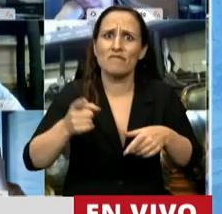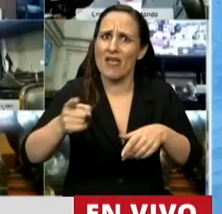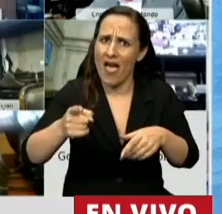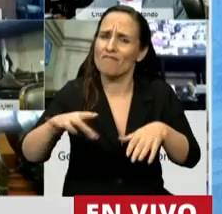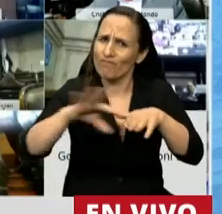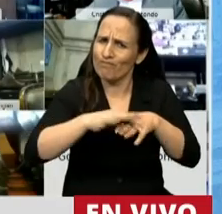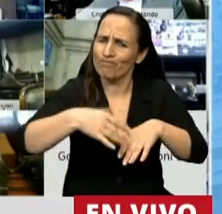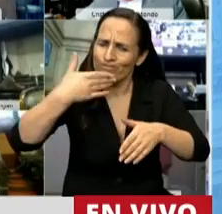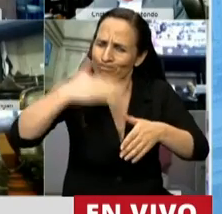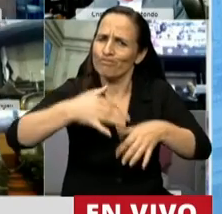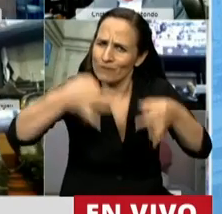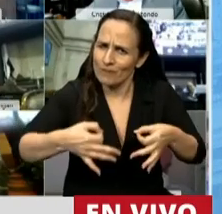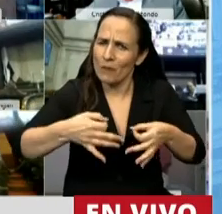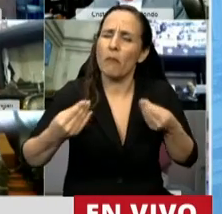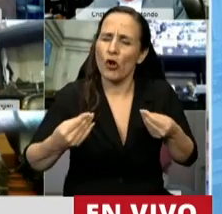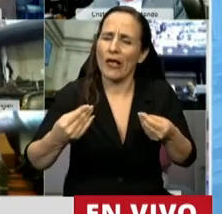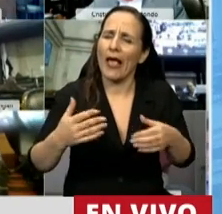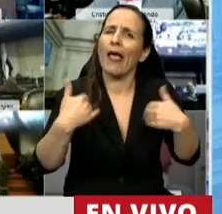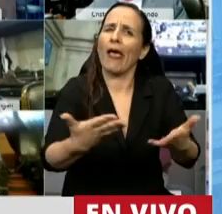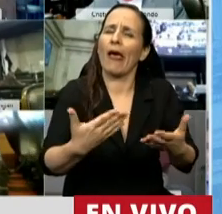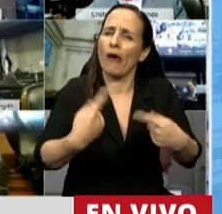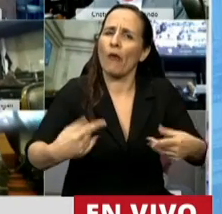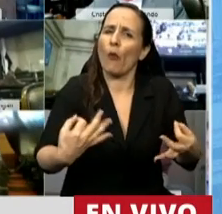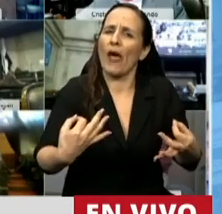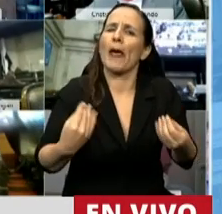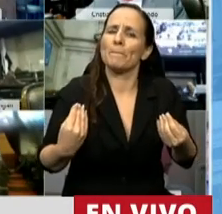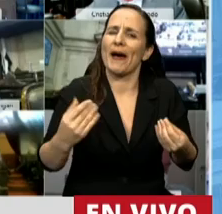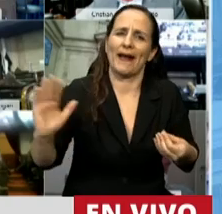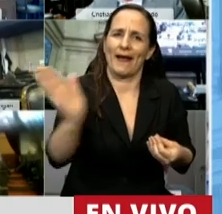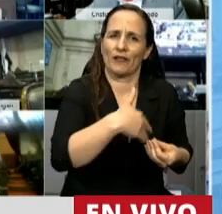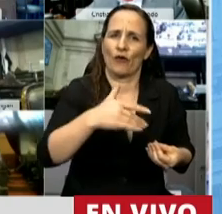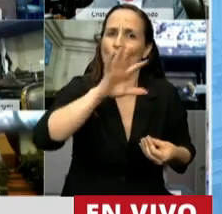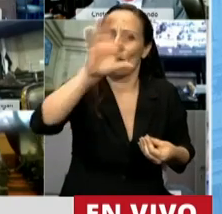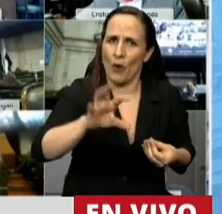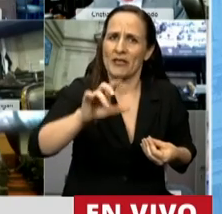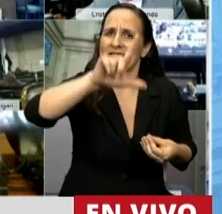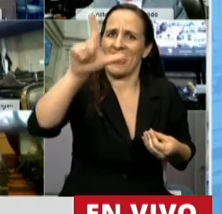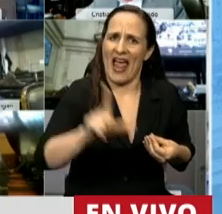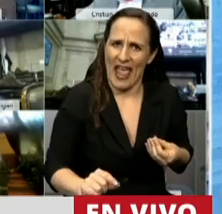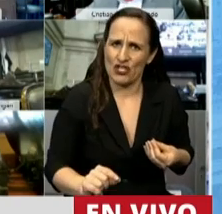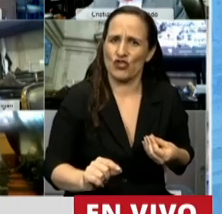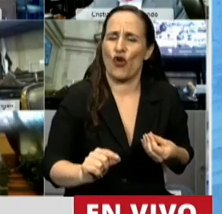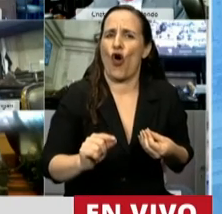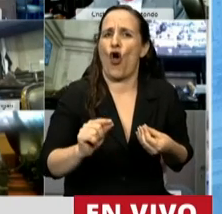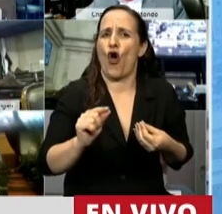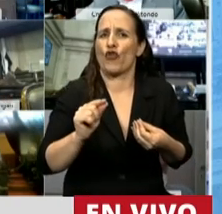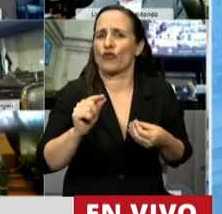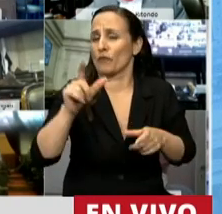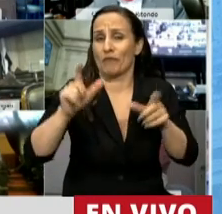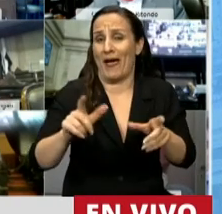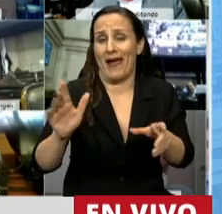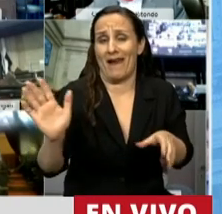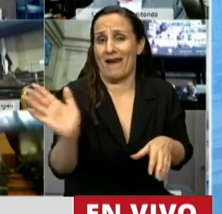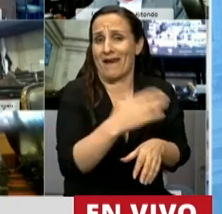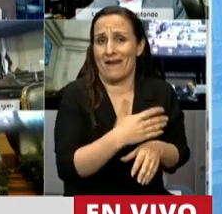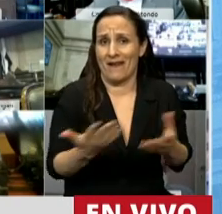en estos temas, porque los beneficios son para todos, para las provincias como para la nación, como para los que circundan a la vuelta de lo